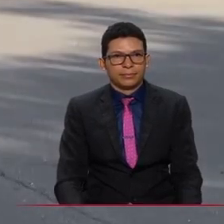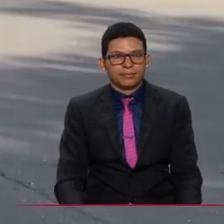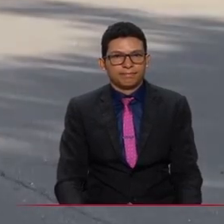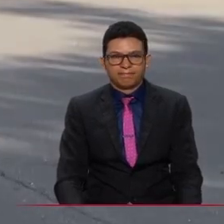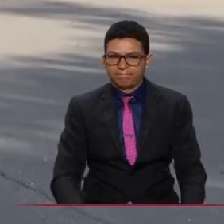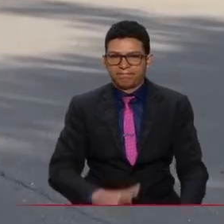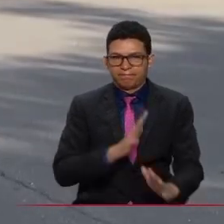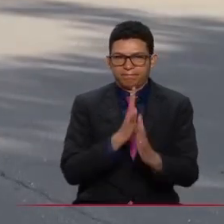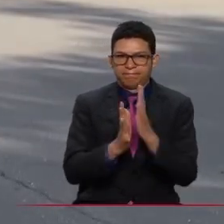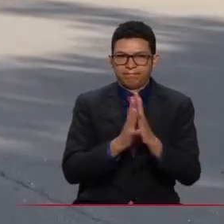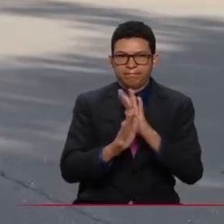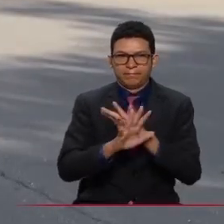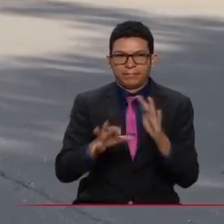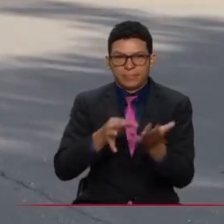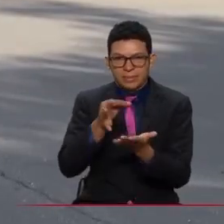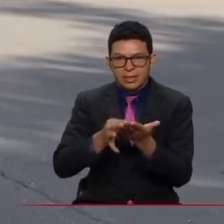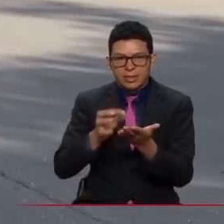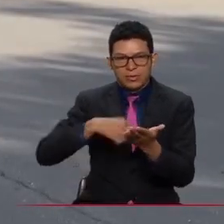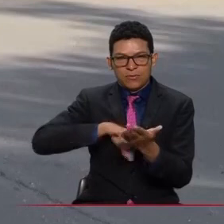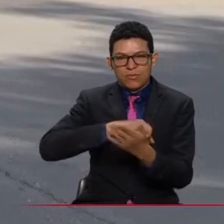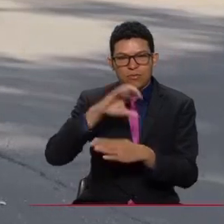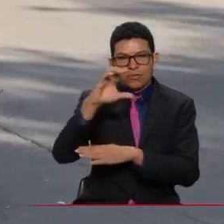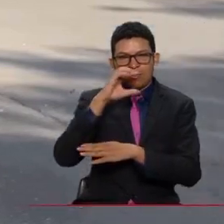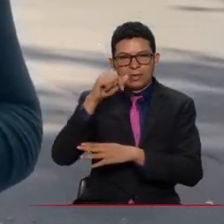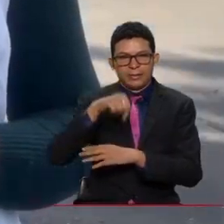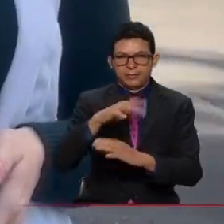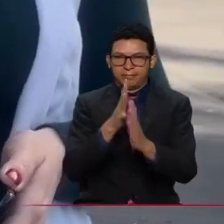Es toda la información desde la capital de nuestro país. Este es